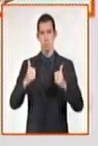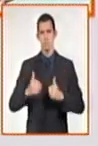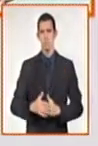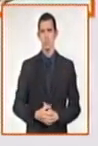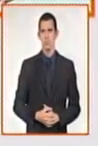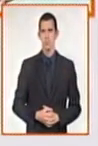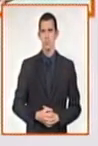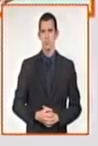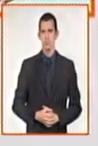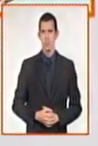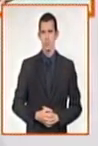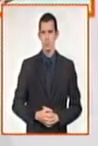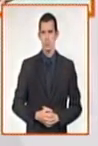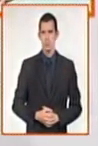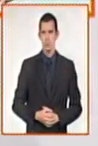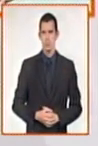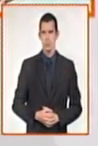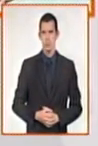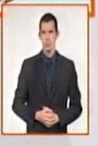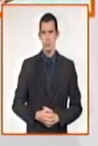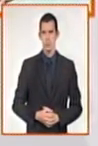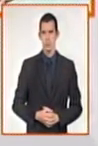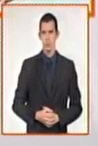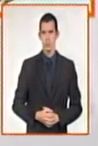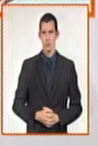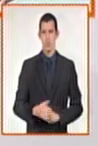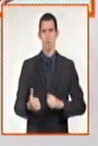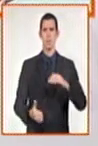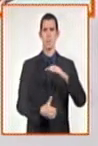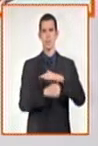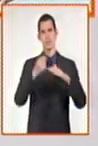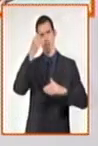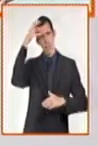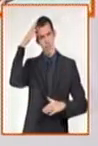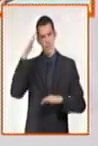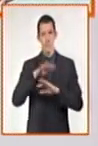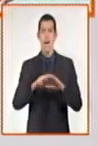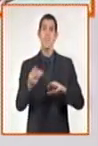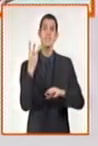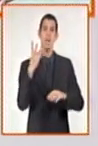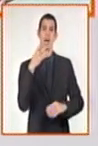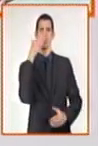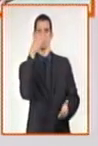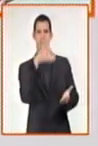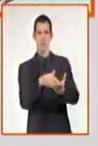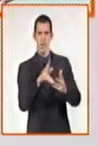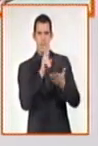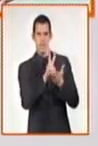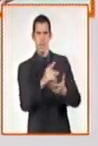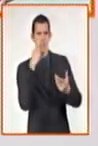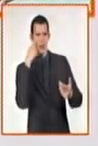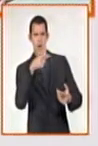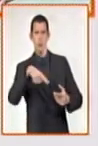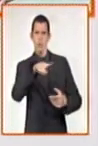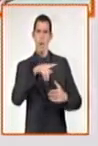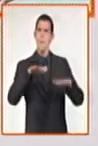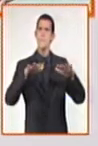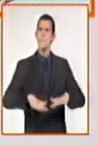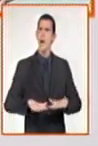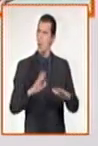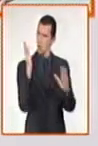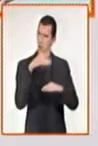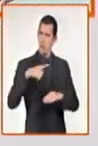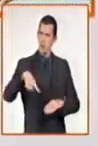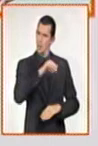el presidente del Consejo de Defensa Nacional en su tercera visita a Pino del Río, no han parado desde el momento mismo en que